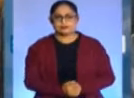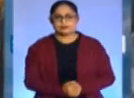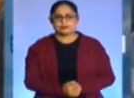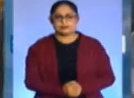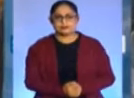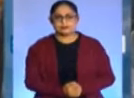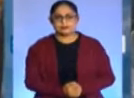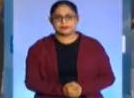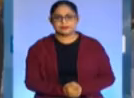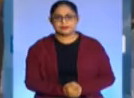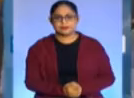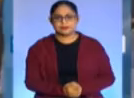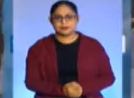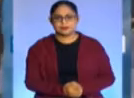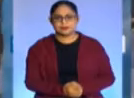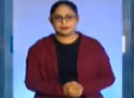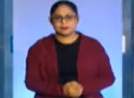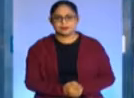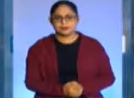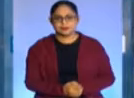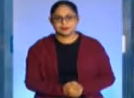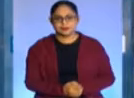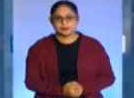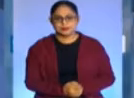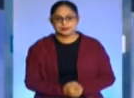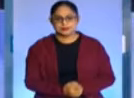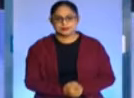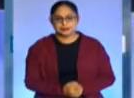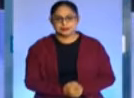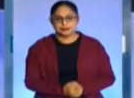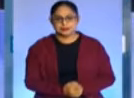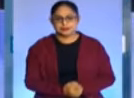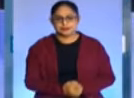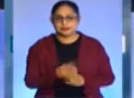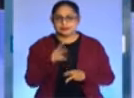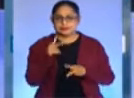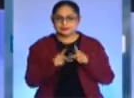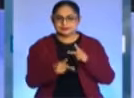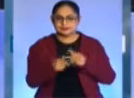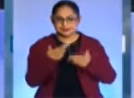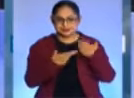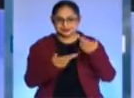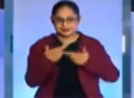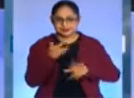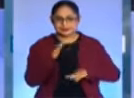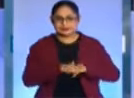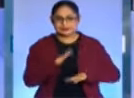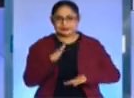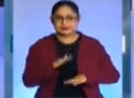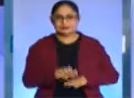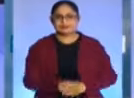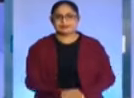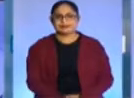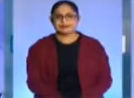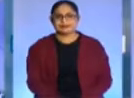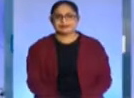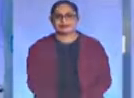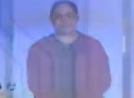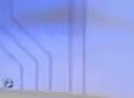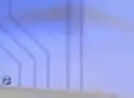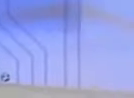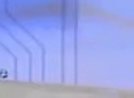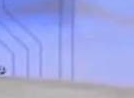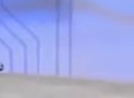Noticias, Gerardo Hernández. Hacemos una pausa, regresamos con más.